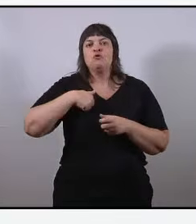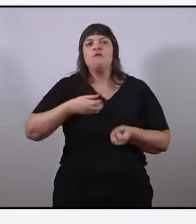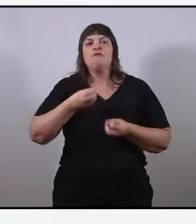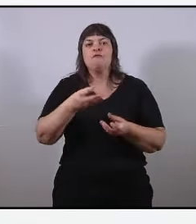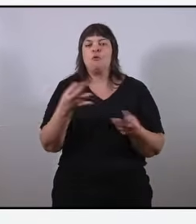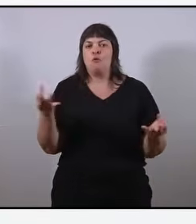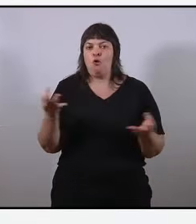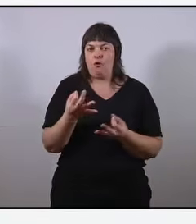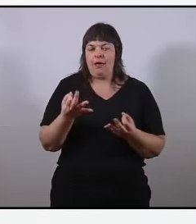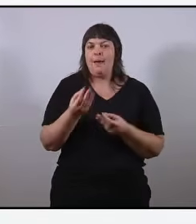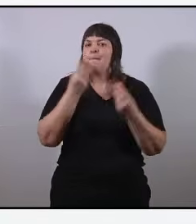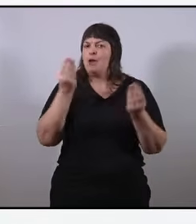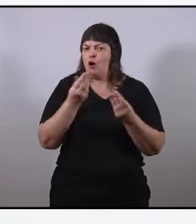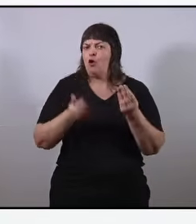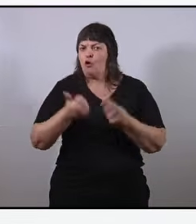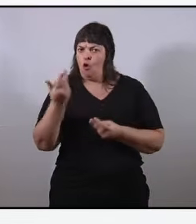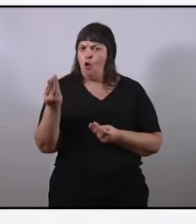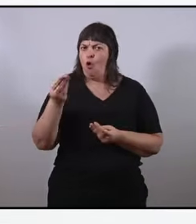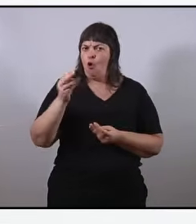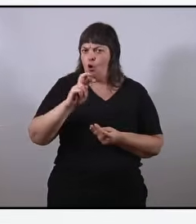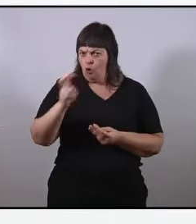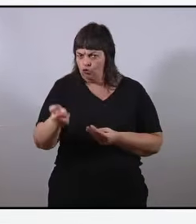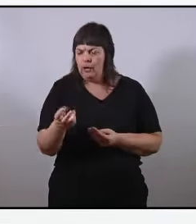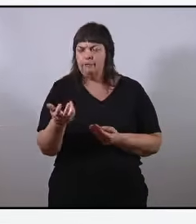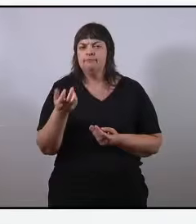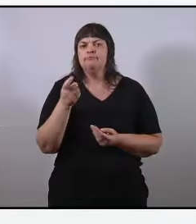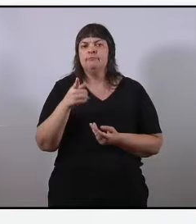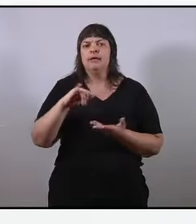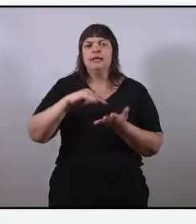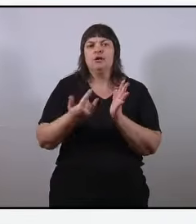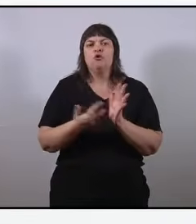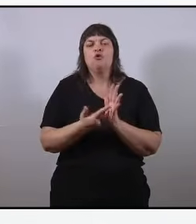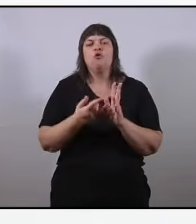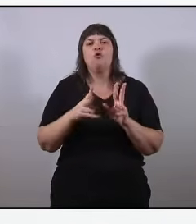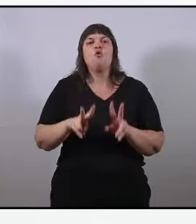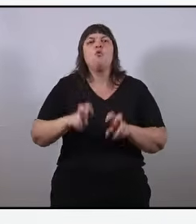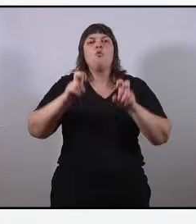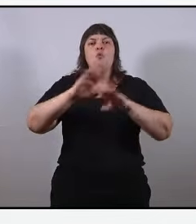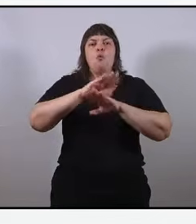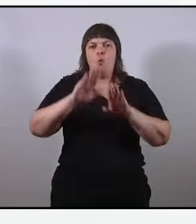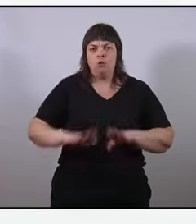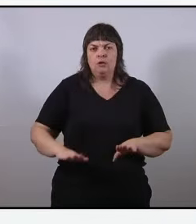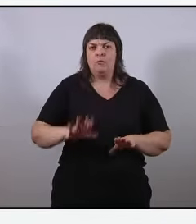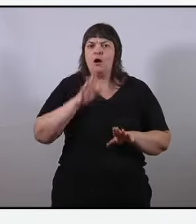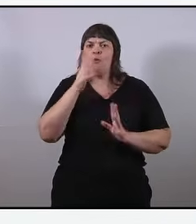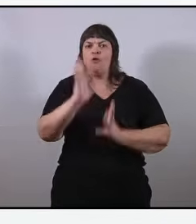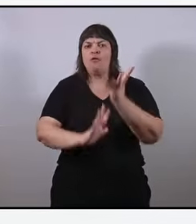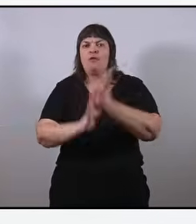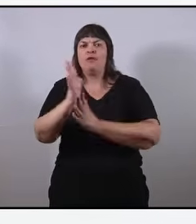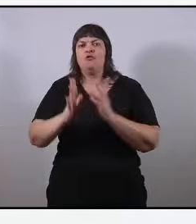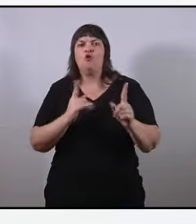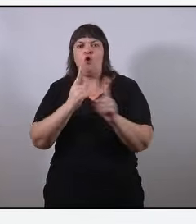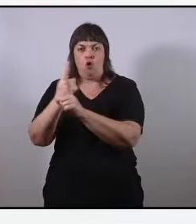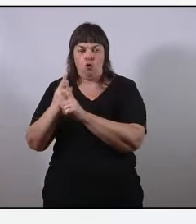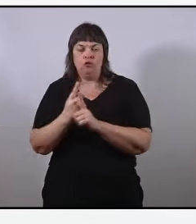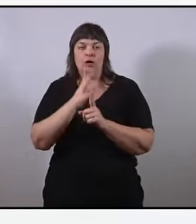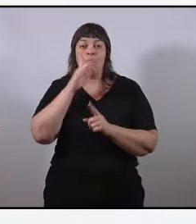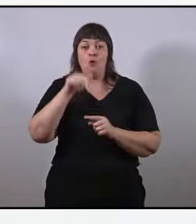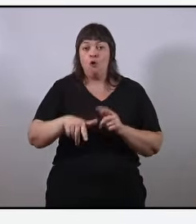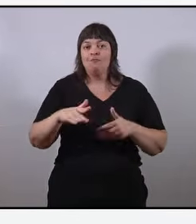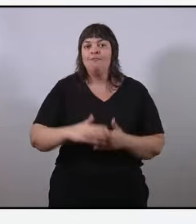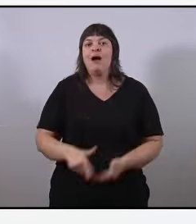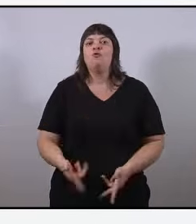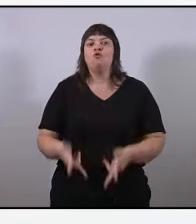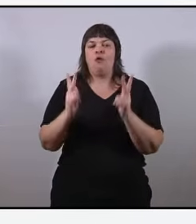una mejora más que incorpora la última tecnología a la lucha contra los incendios y que ha sido